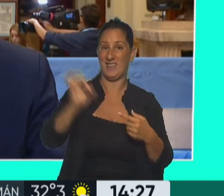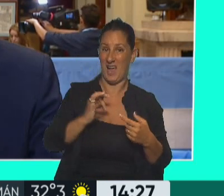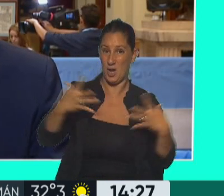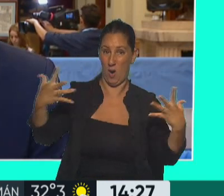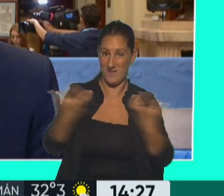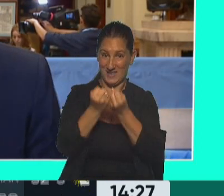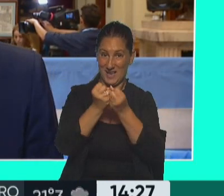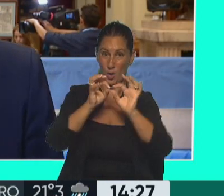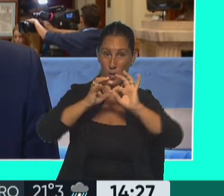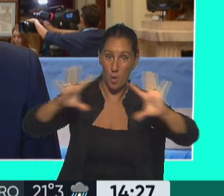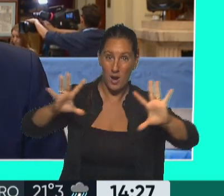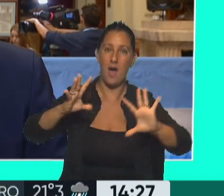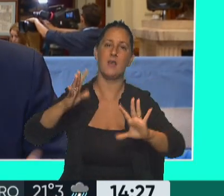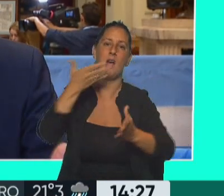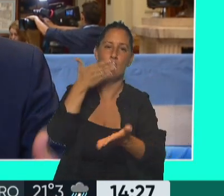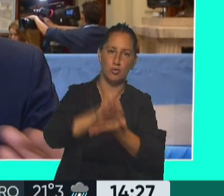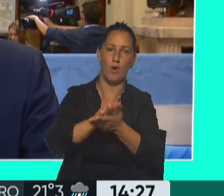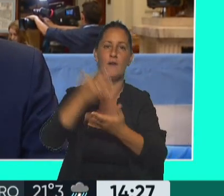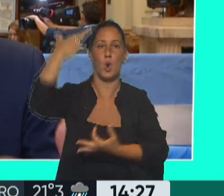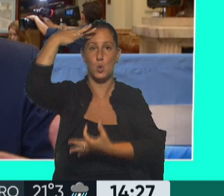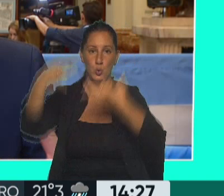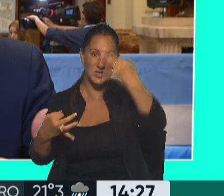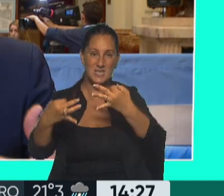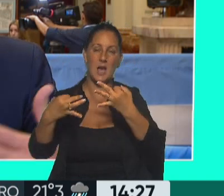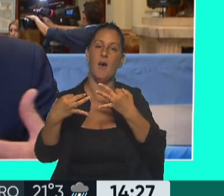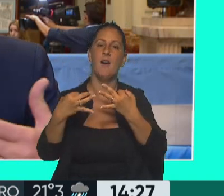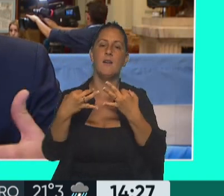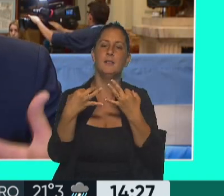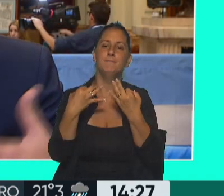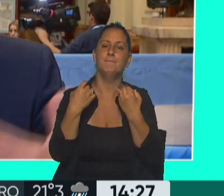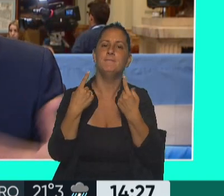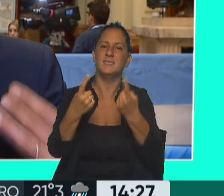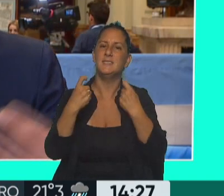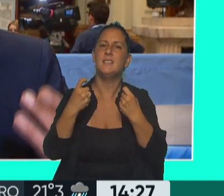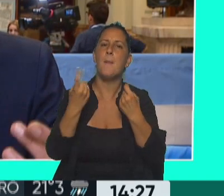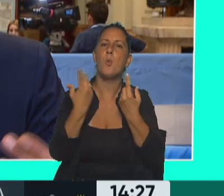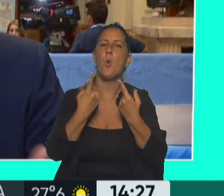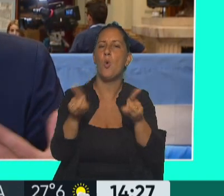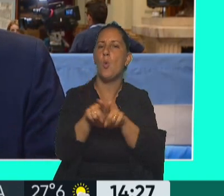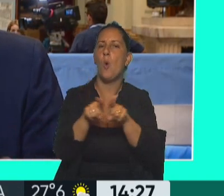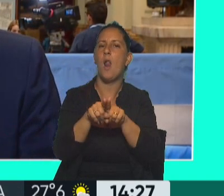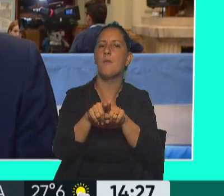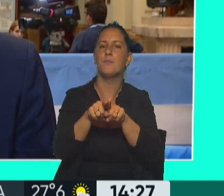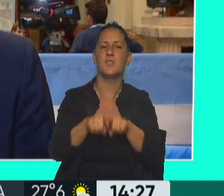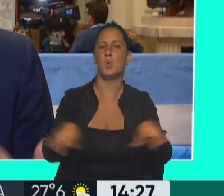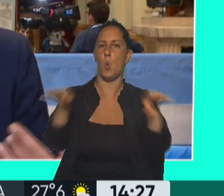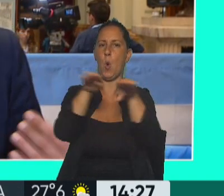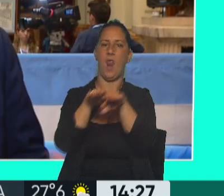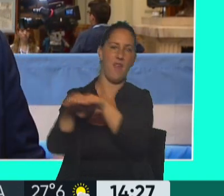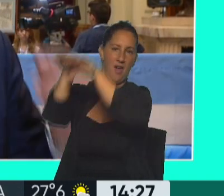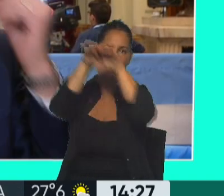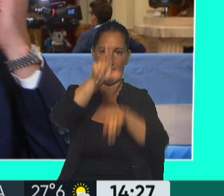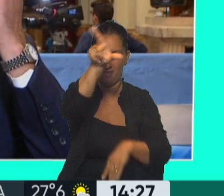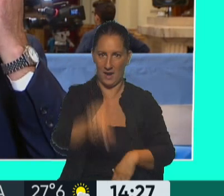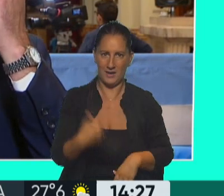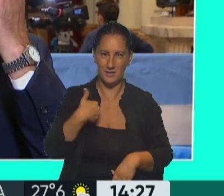democracia y también hablando de la justicia, la necesidad de hablar, de lograr la igualdad en la Argentina. Y yo veía las